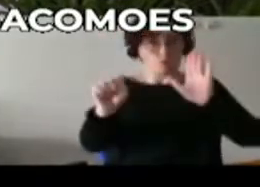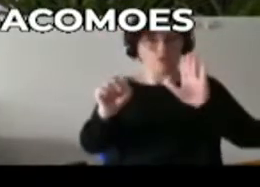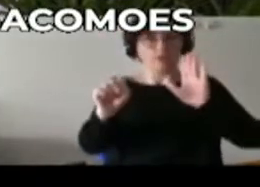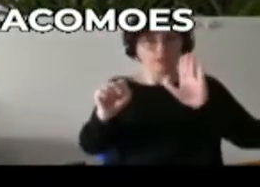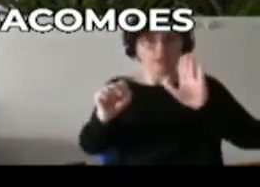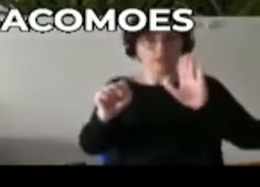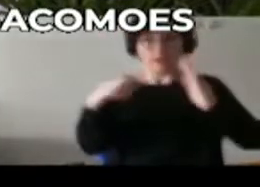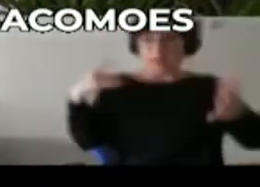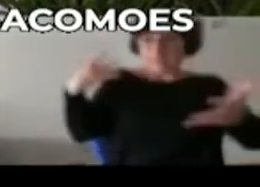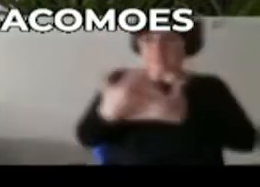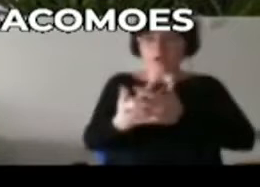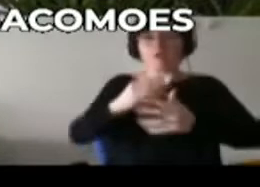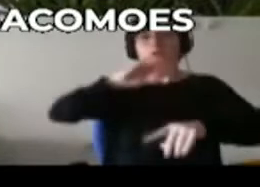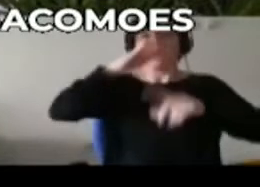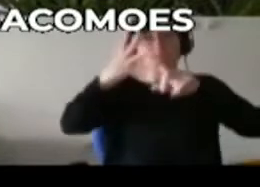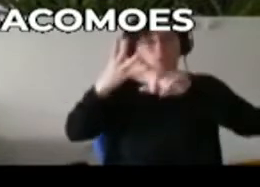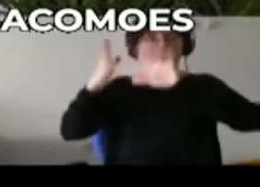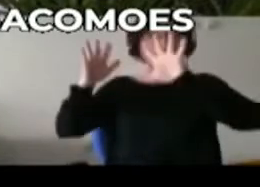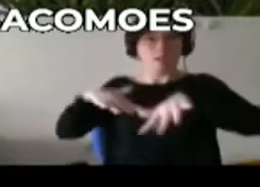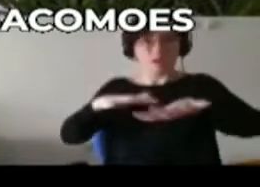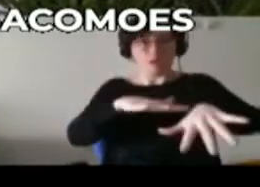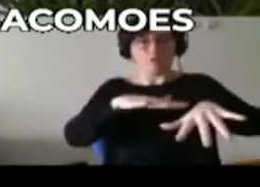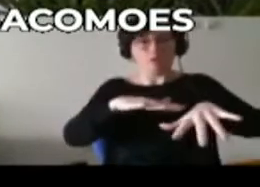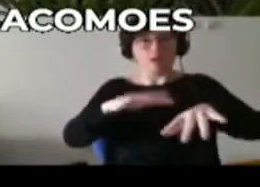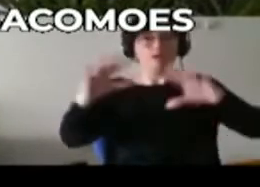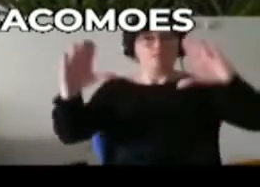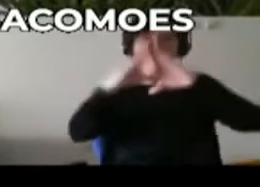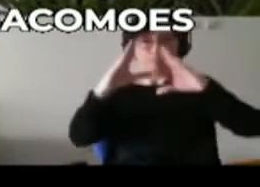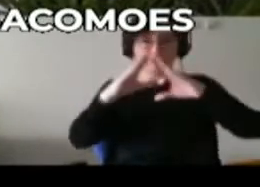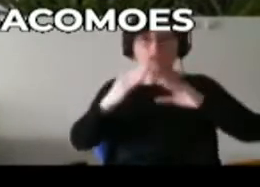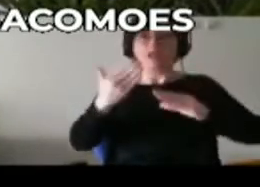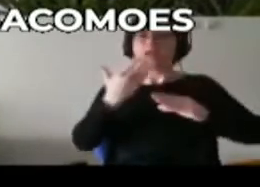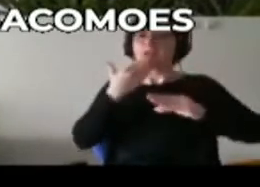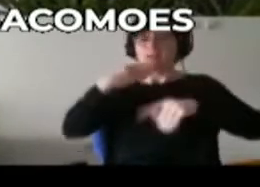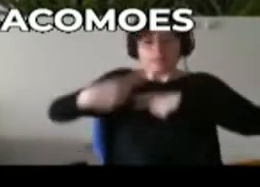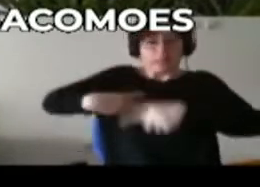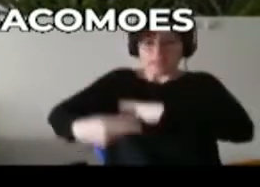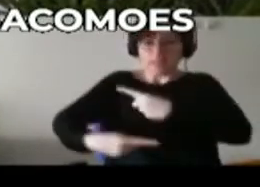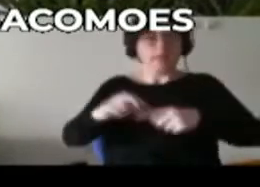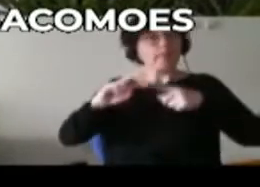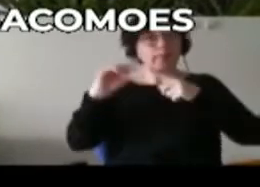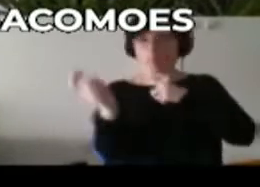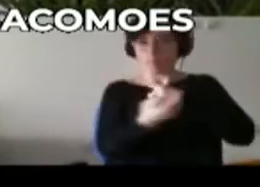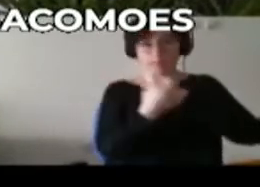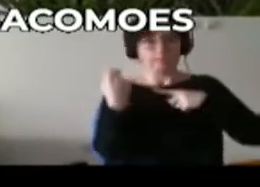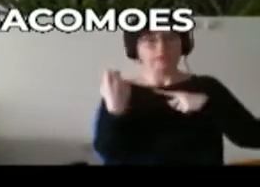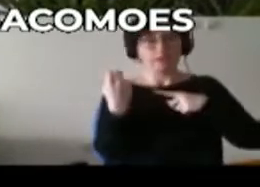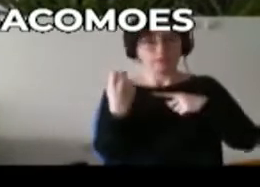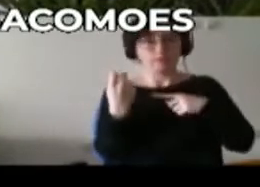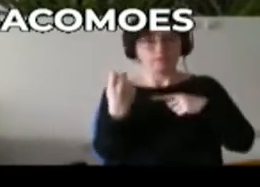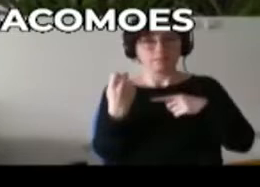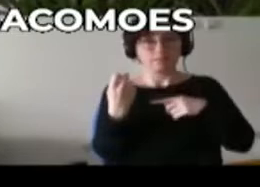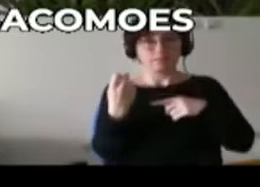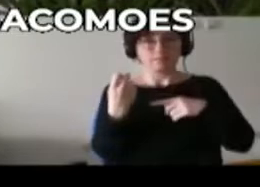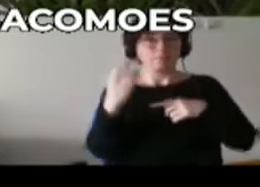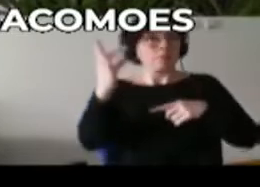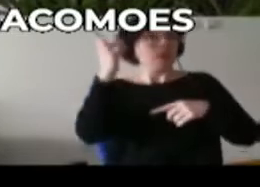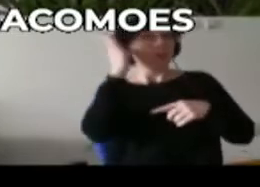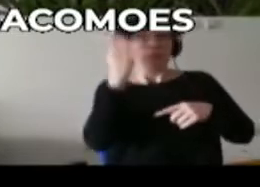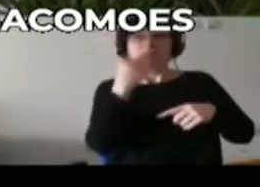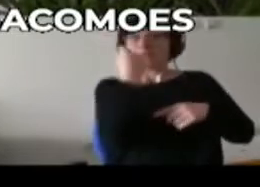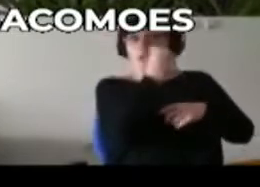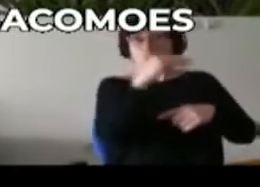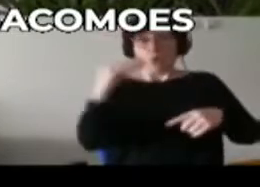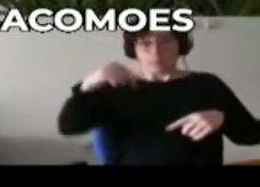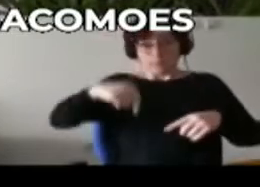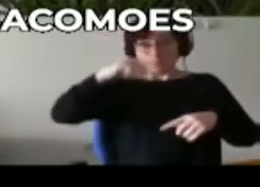cuarta ola feminista interseccional, intergeneracional, diversa. Para las mujeres más jóvenes, este año también